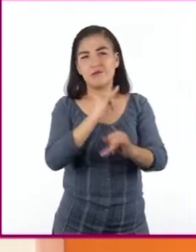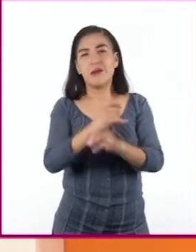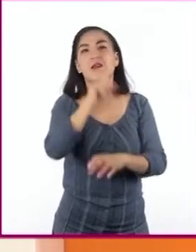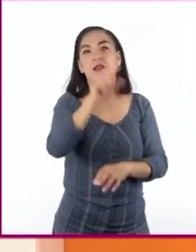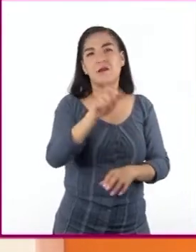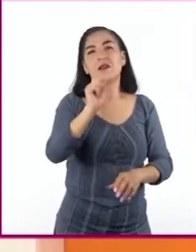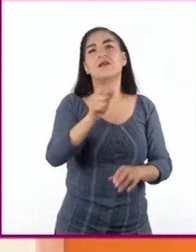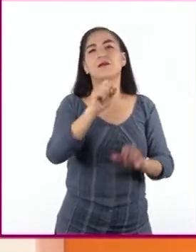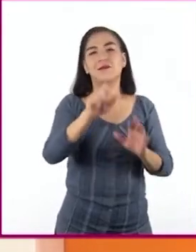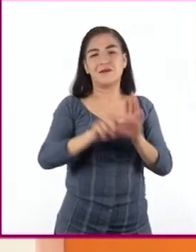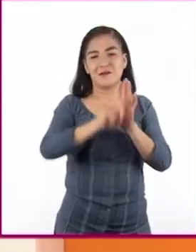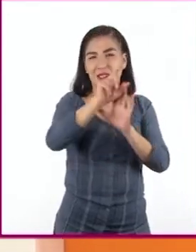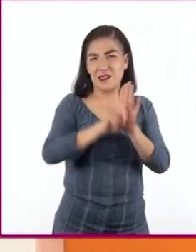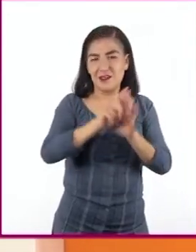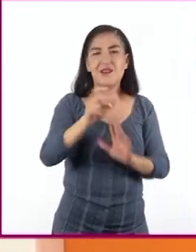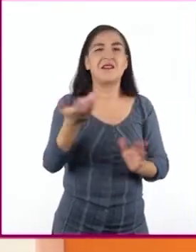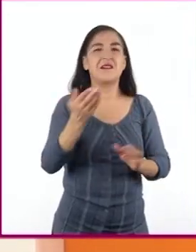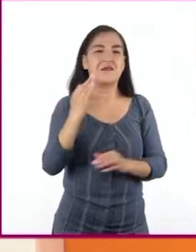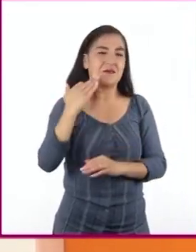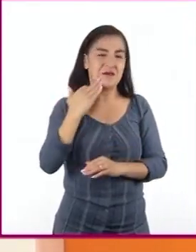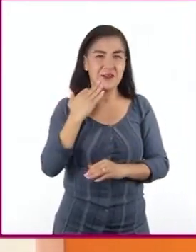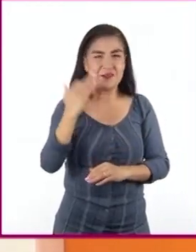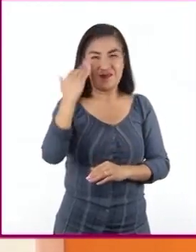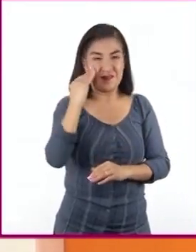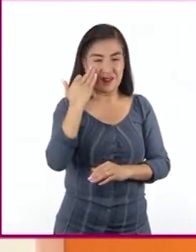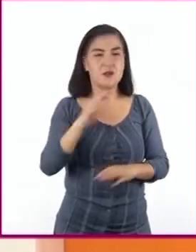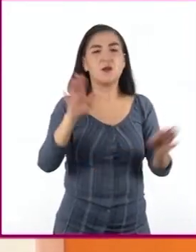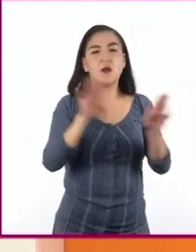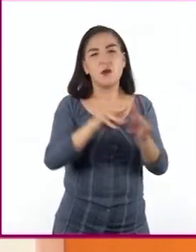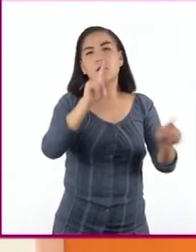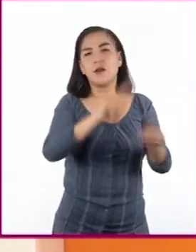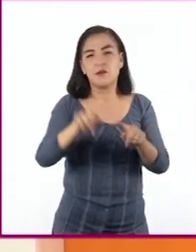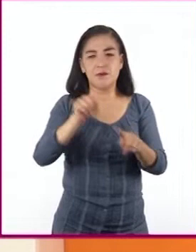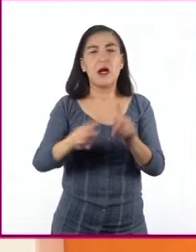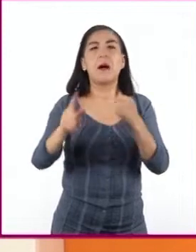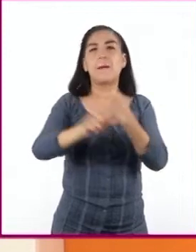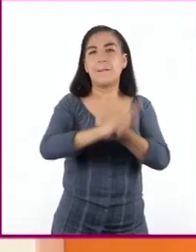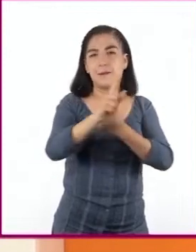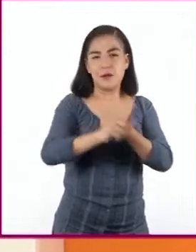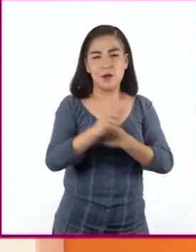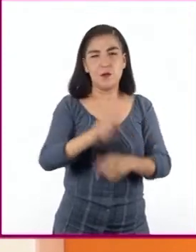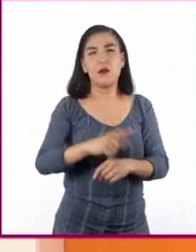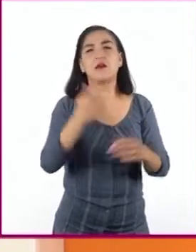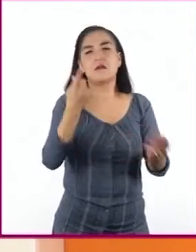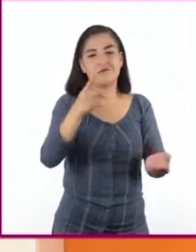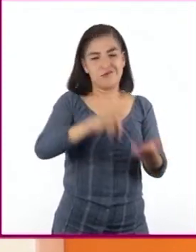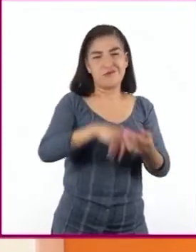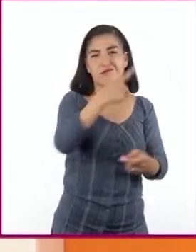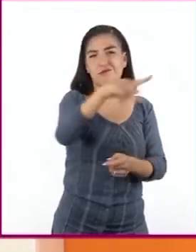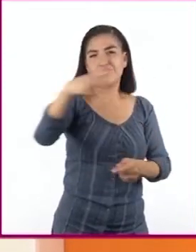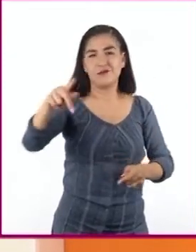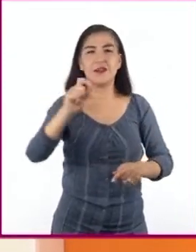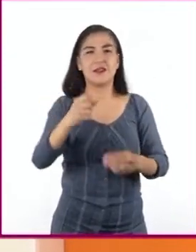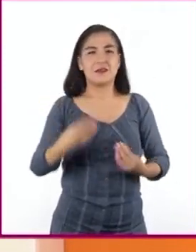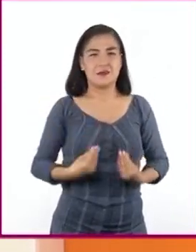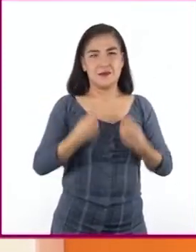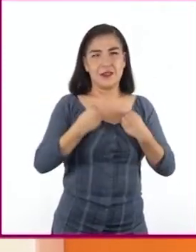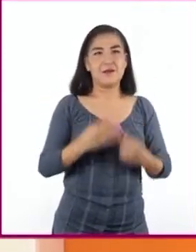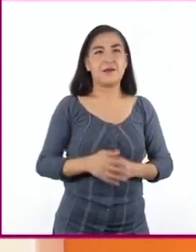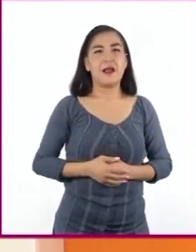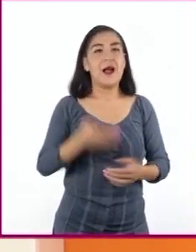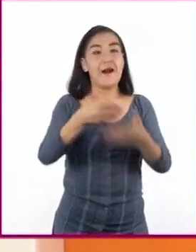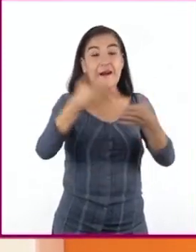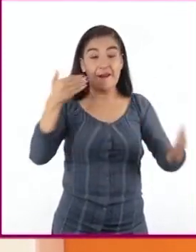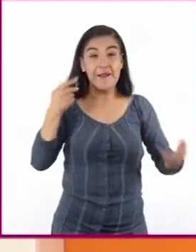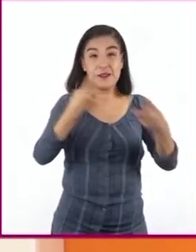sociales, así como de distintas situaciones que se presentan en sus contextos. Antes de dar